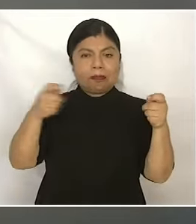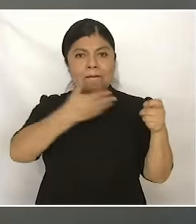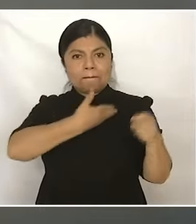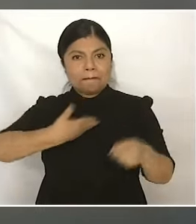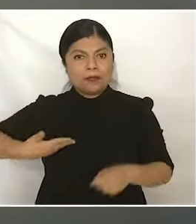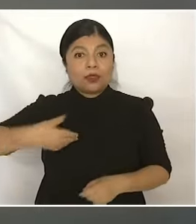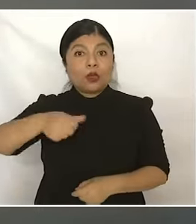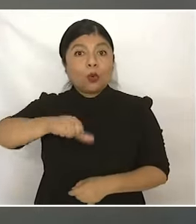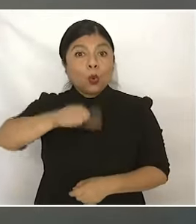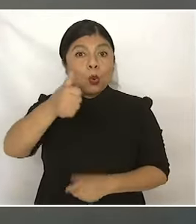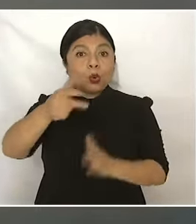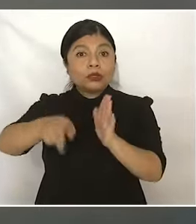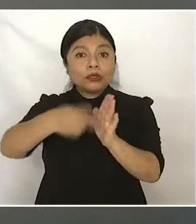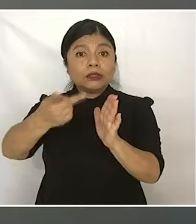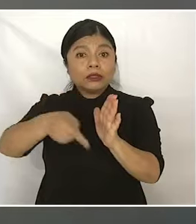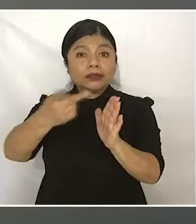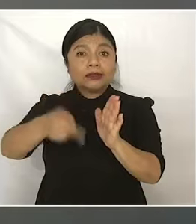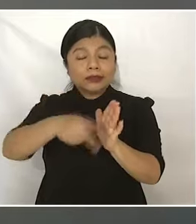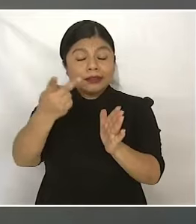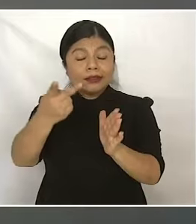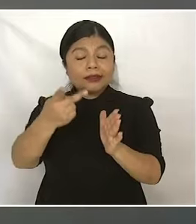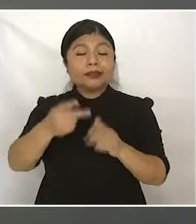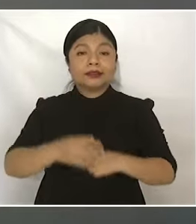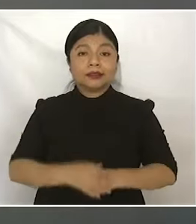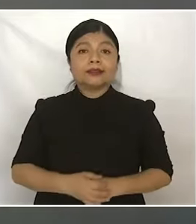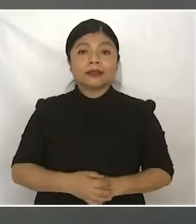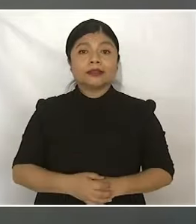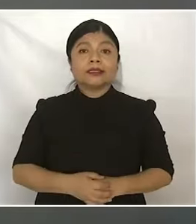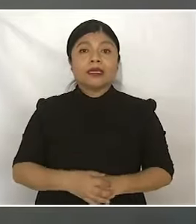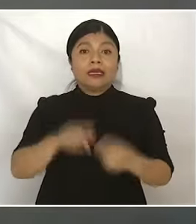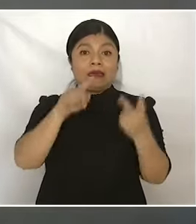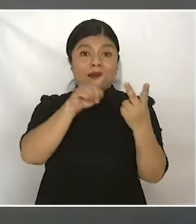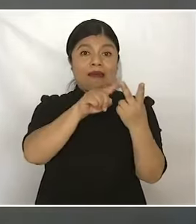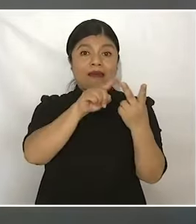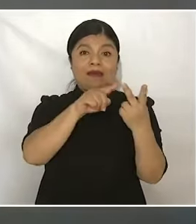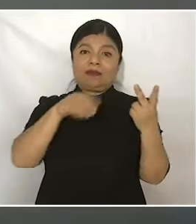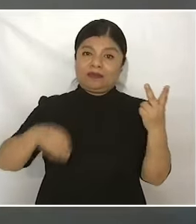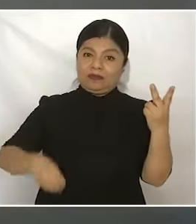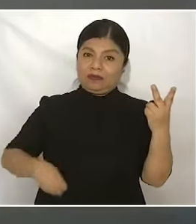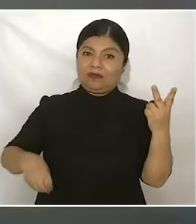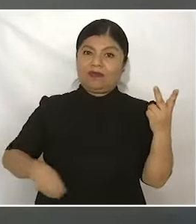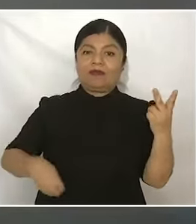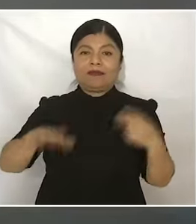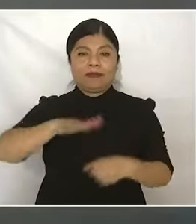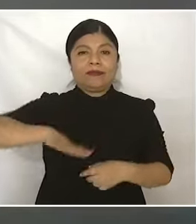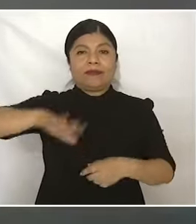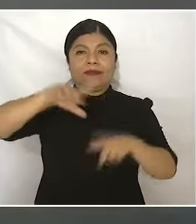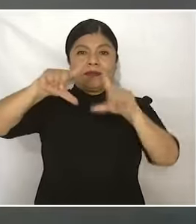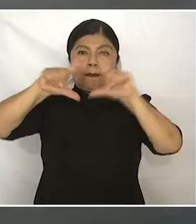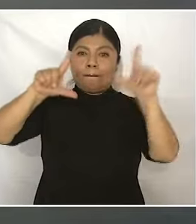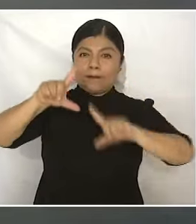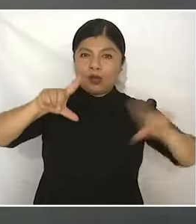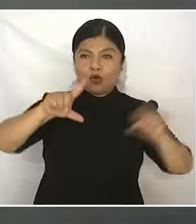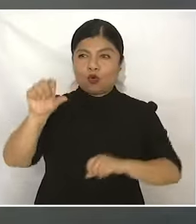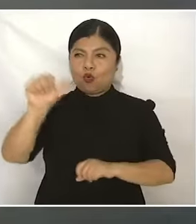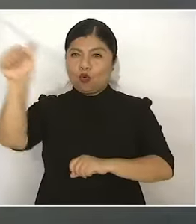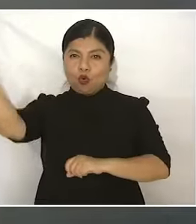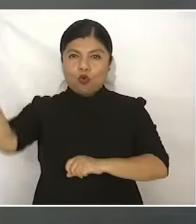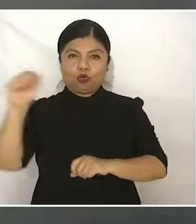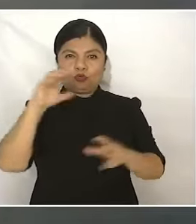y que por culpa de él nos quitaron más de la mitad de nuestro territorio, que eso tampoco hay